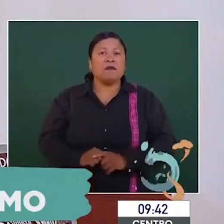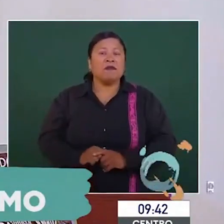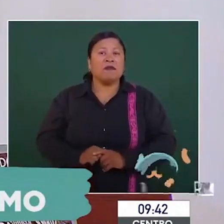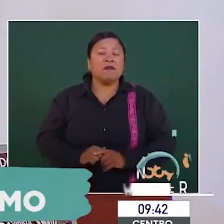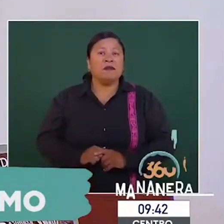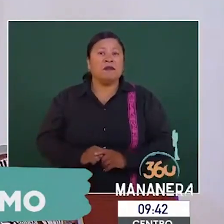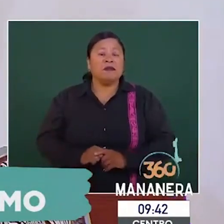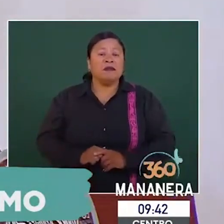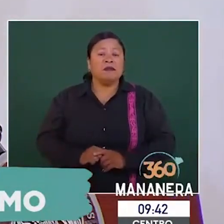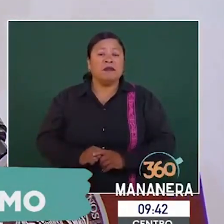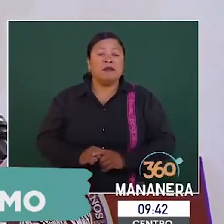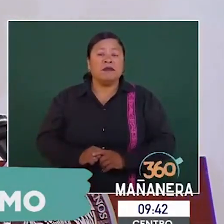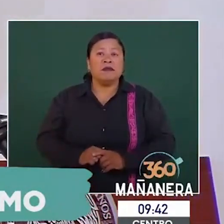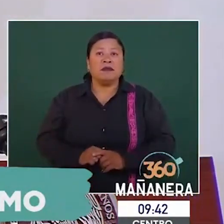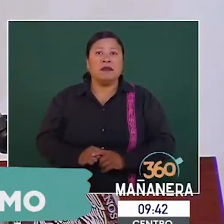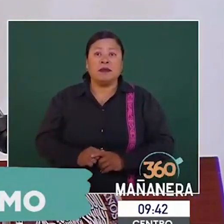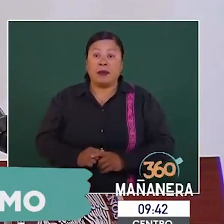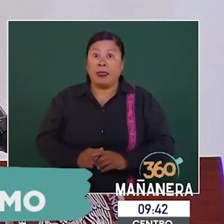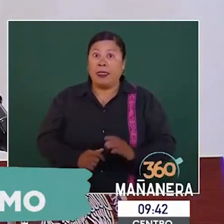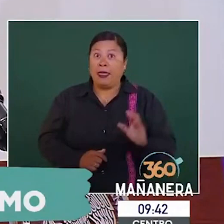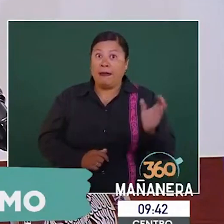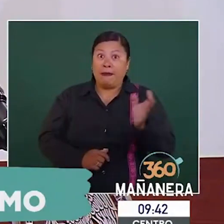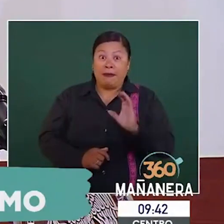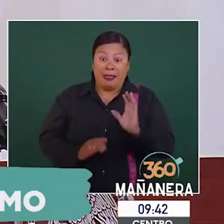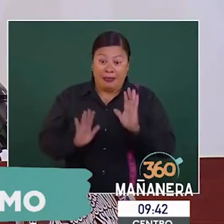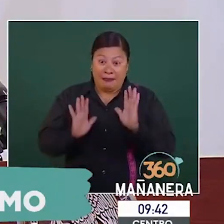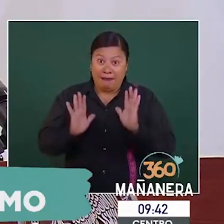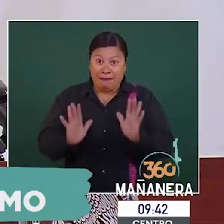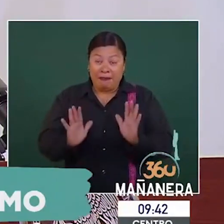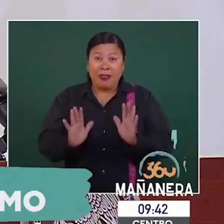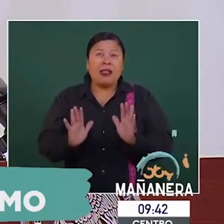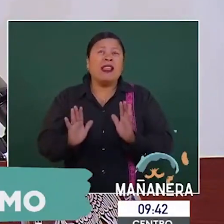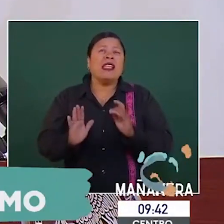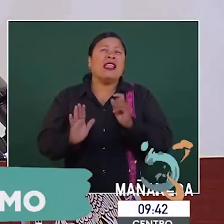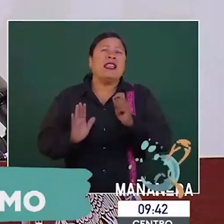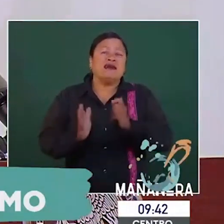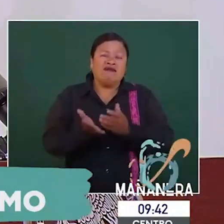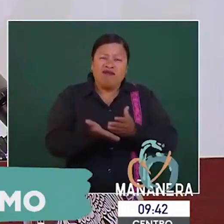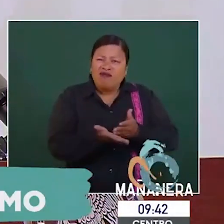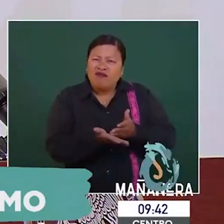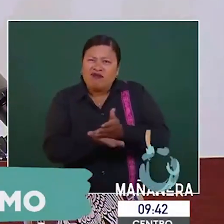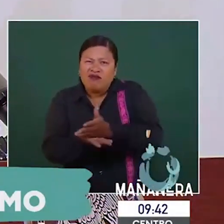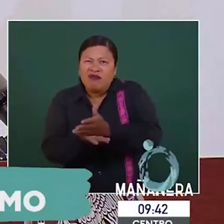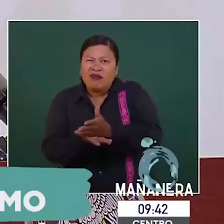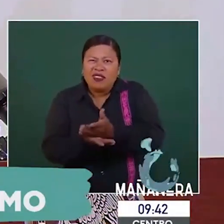desde que se llevó a cabo la invasión española.